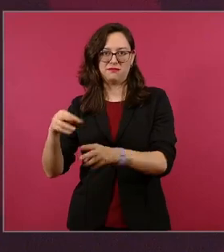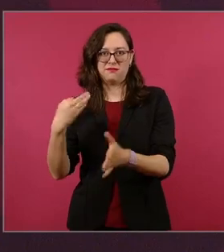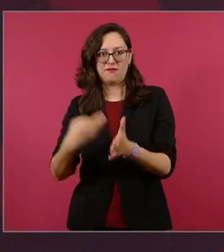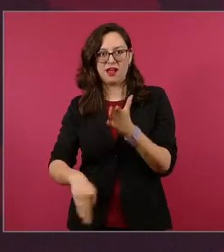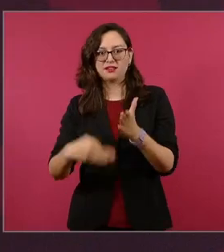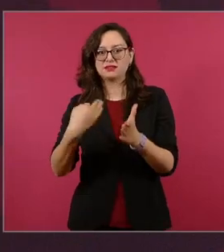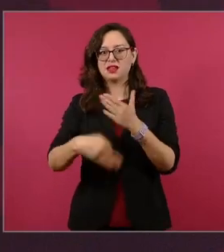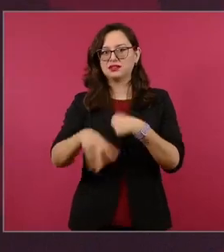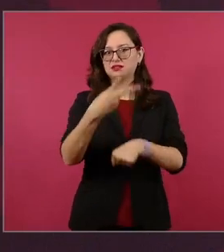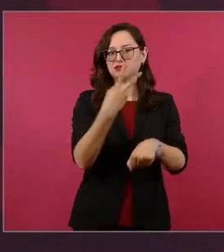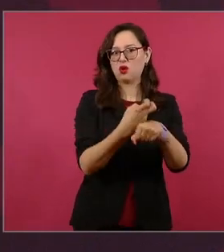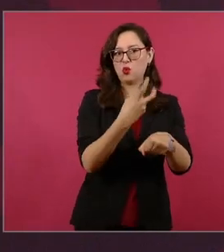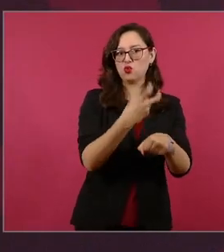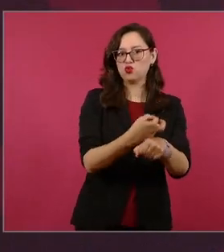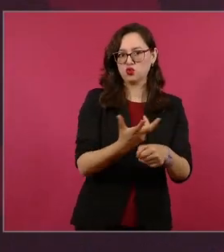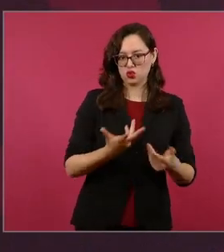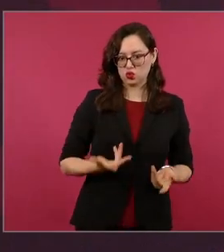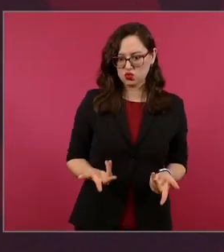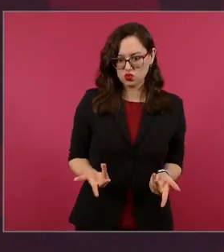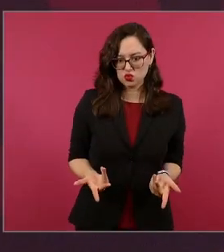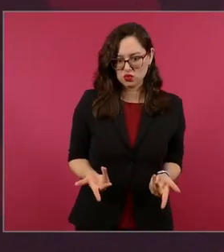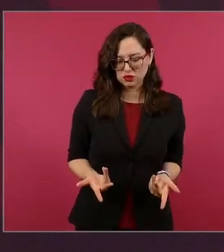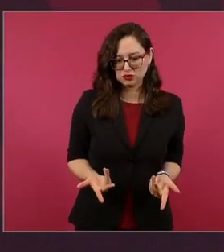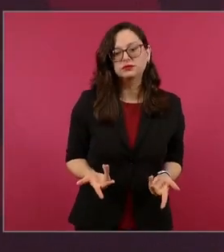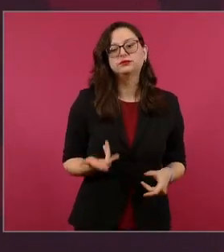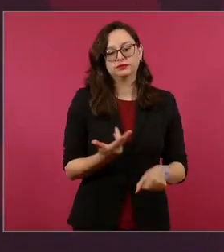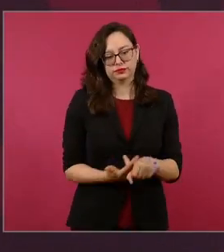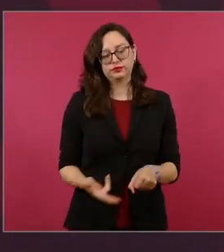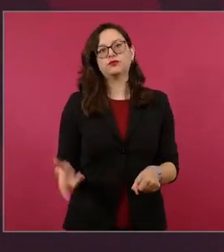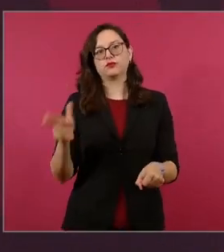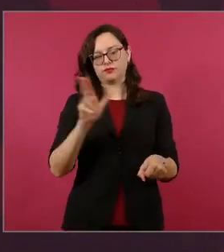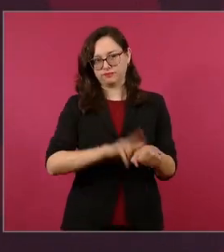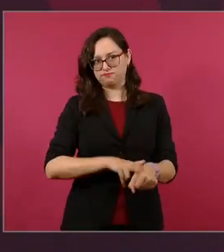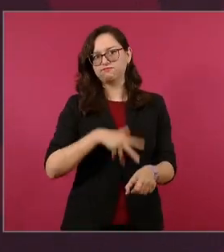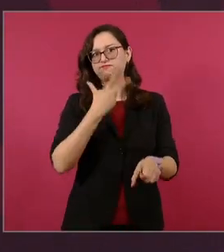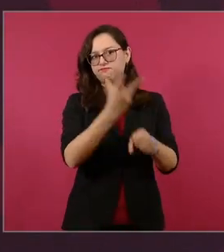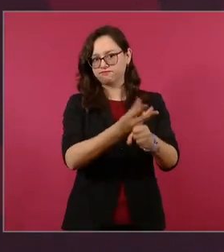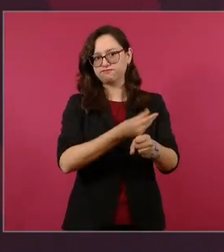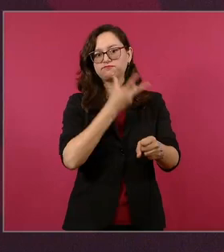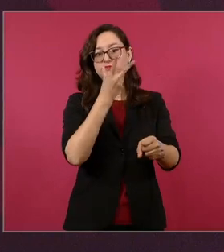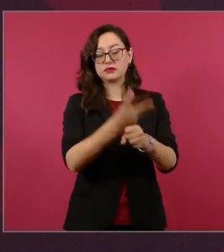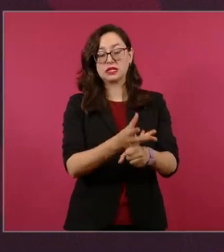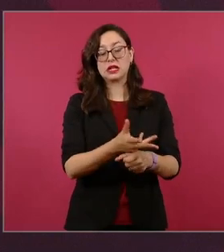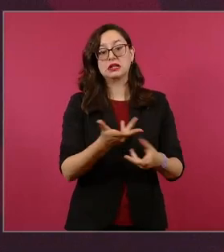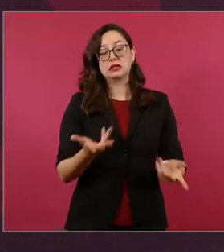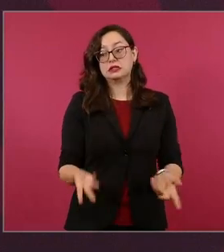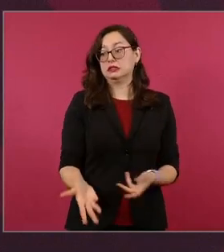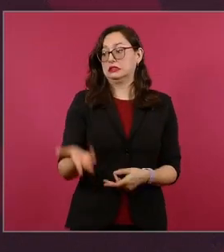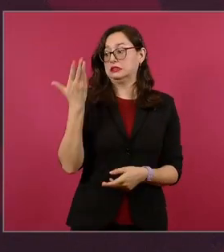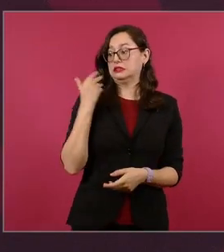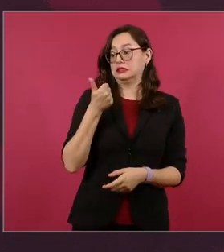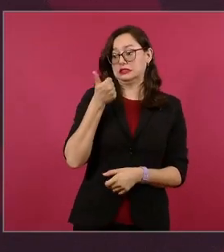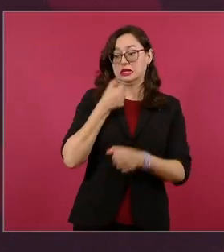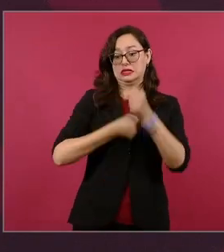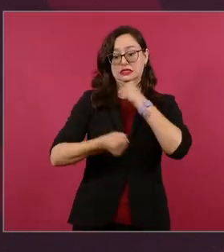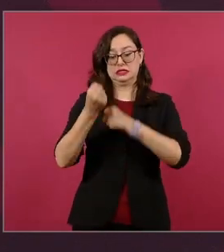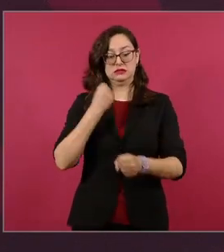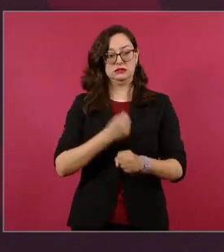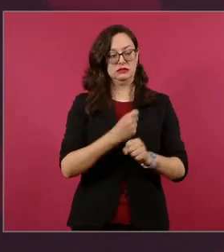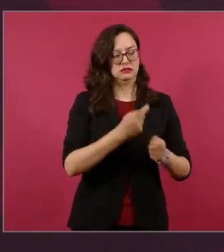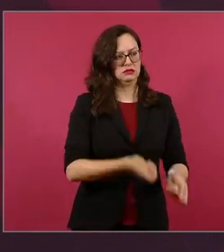Hemos terminado muchos que recibimos inconclusos. Y todavía